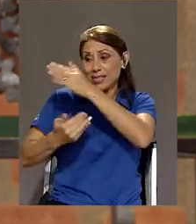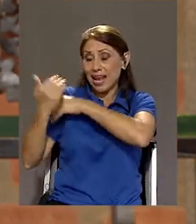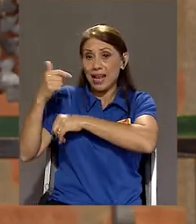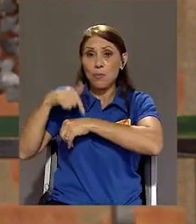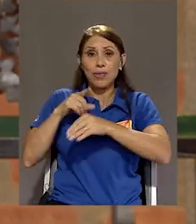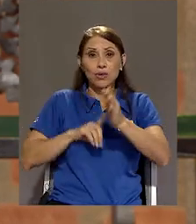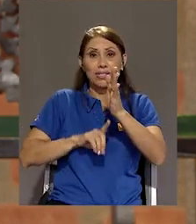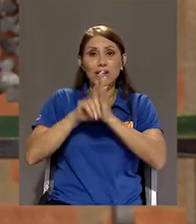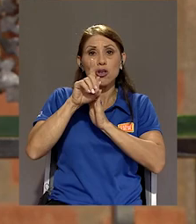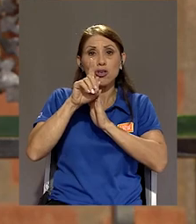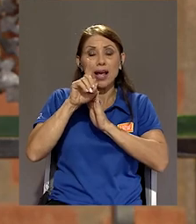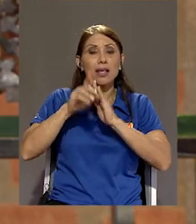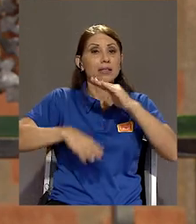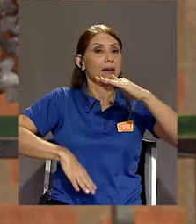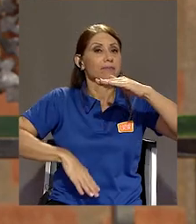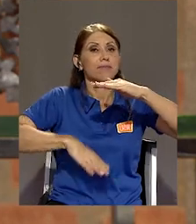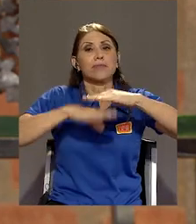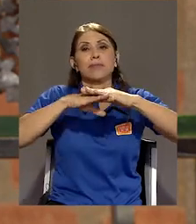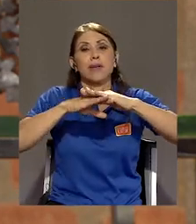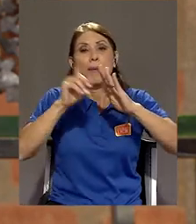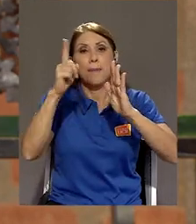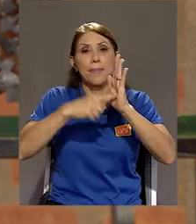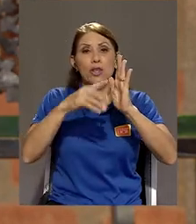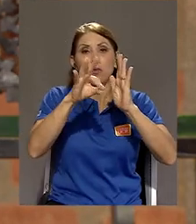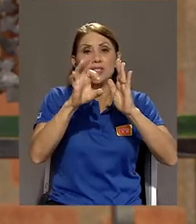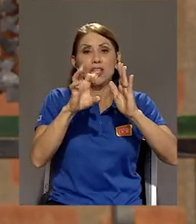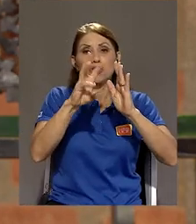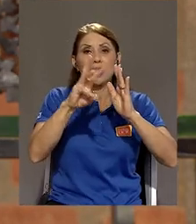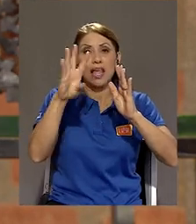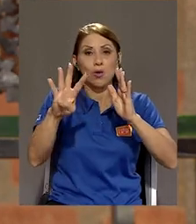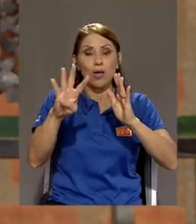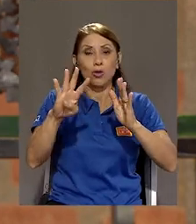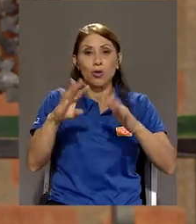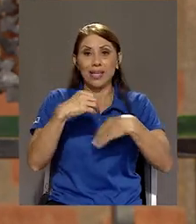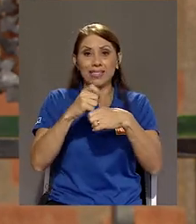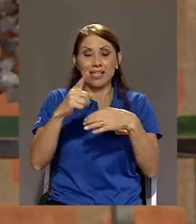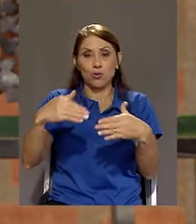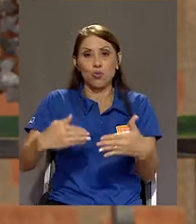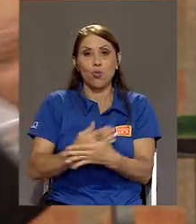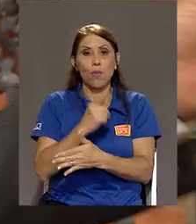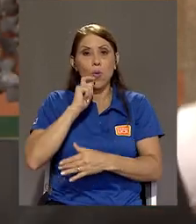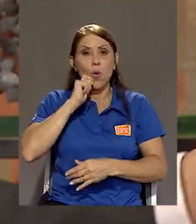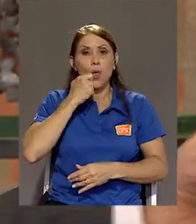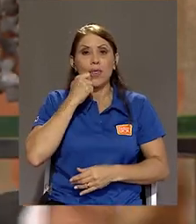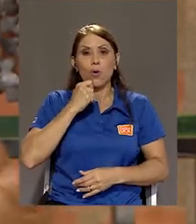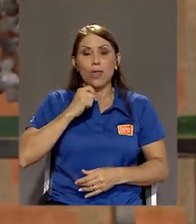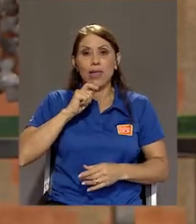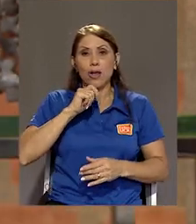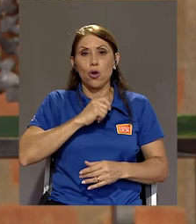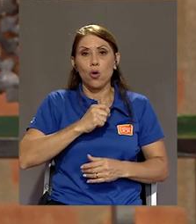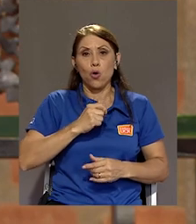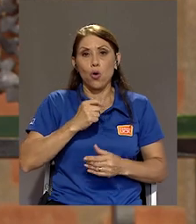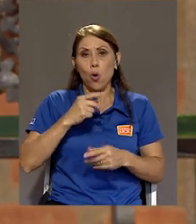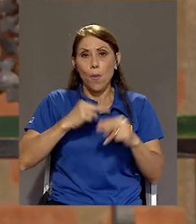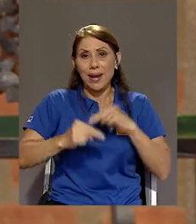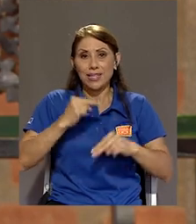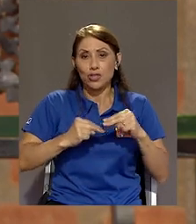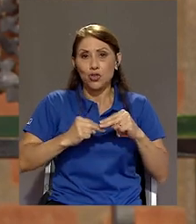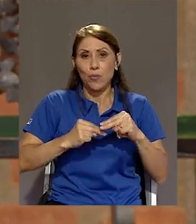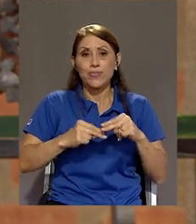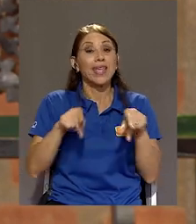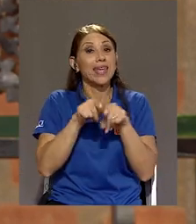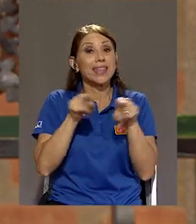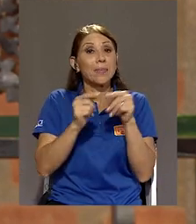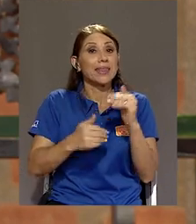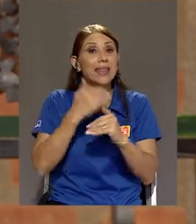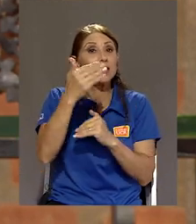se desarrollan llegan hasta 1964, que se hace el otro Código de Comercio. Y entre el 82 y el 88, Código Tributario,